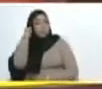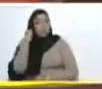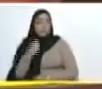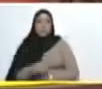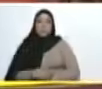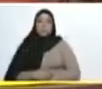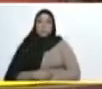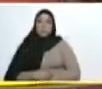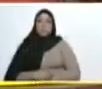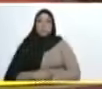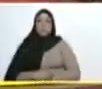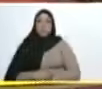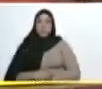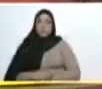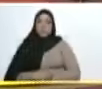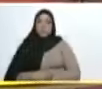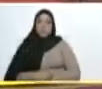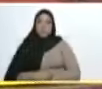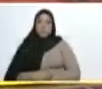de